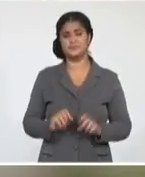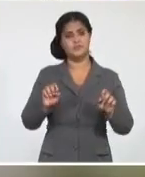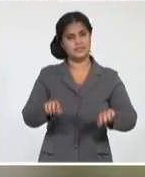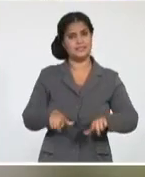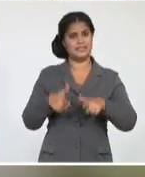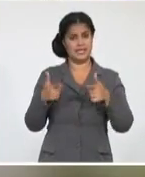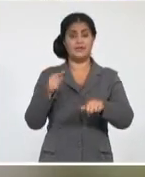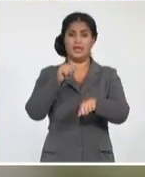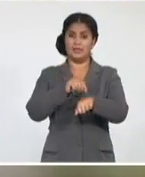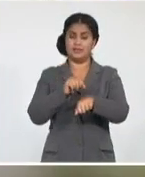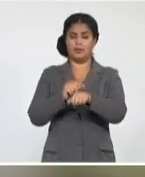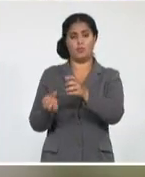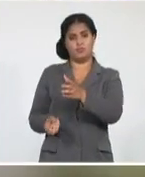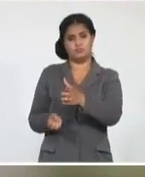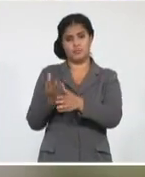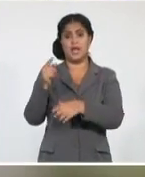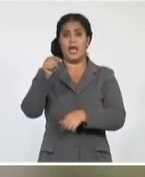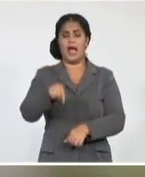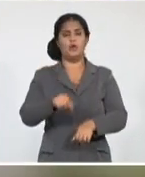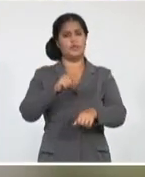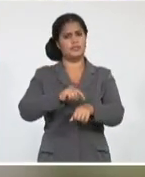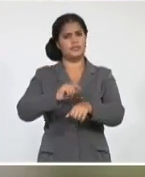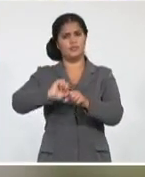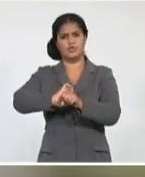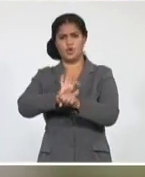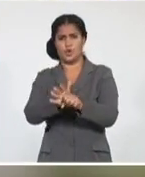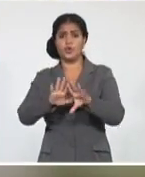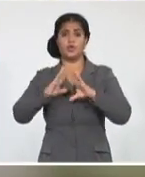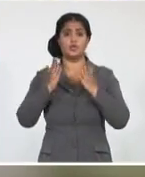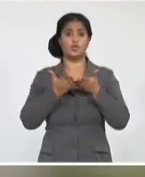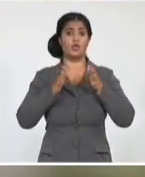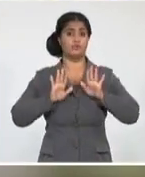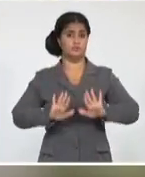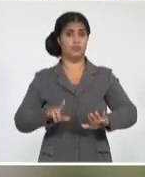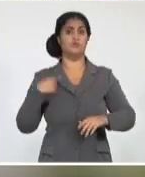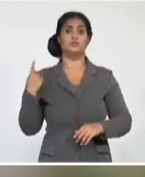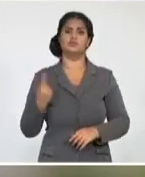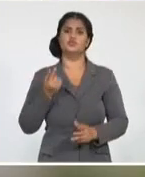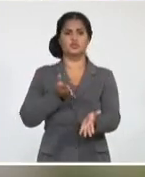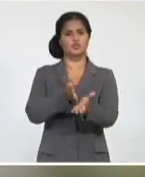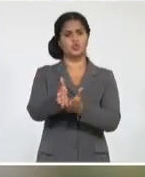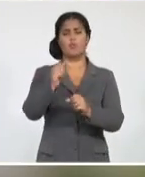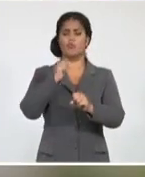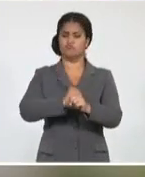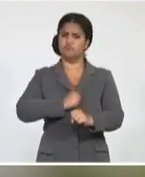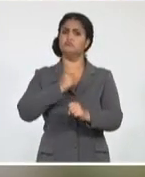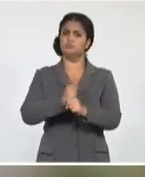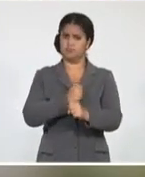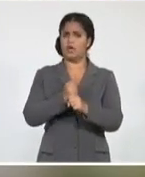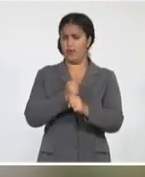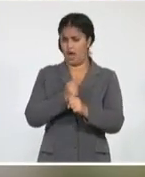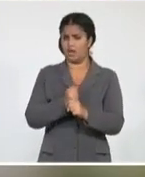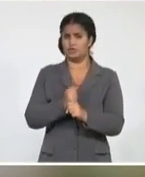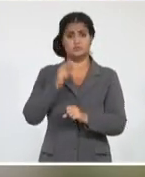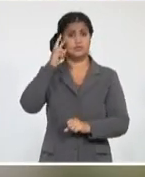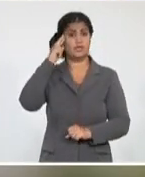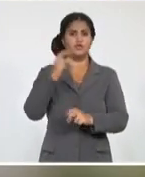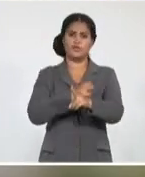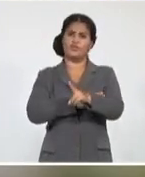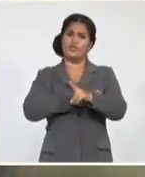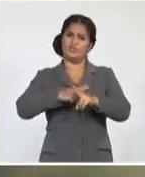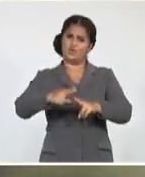entre comillas que hemos estado haciendo trabajos de recuperación del archivo junto a la